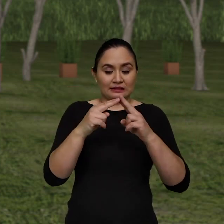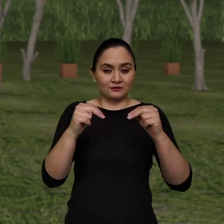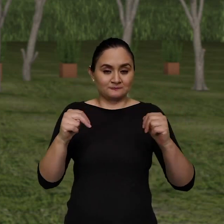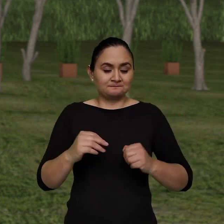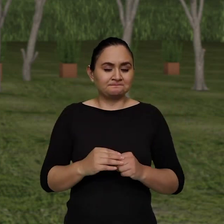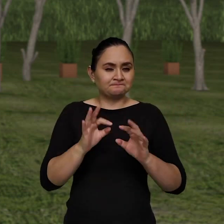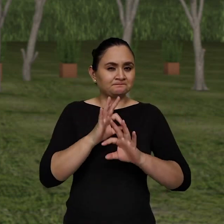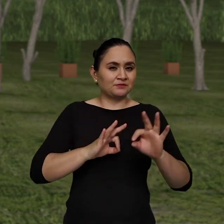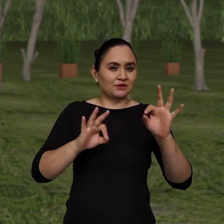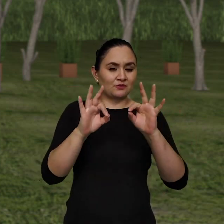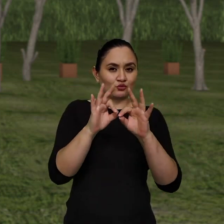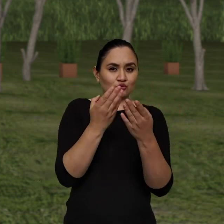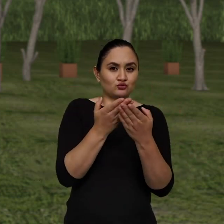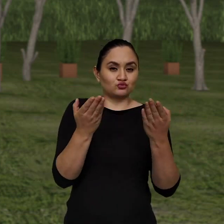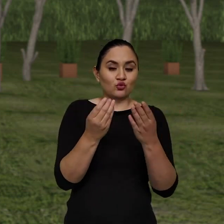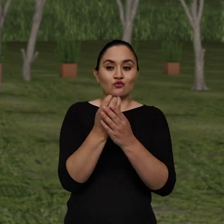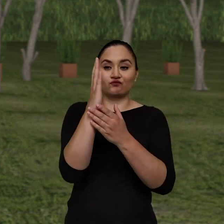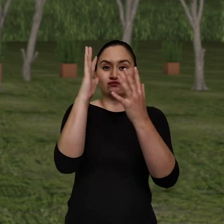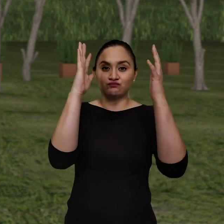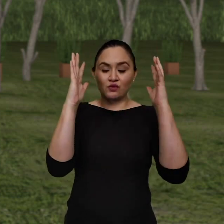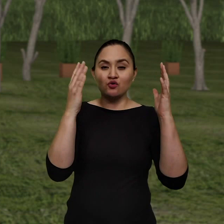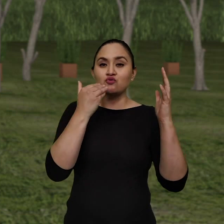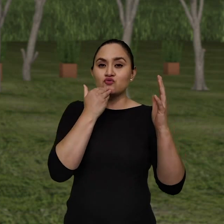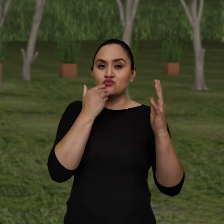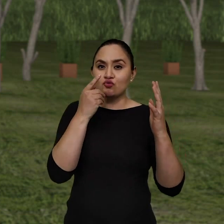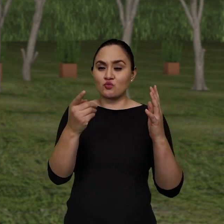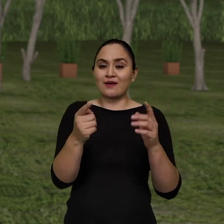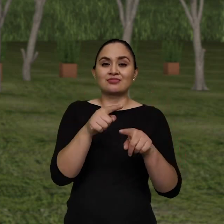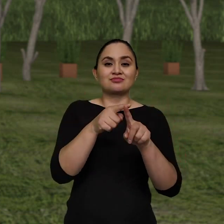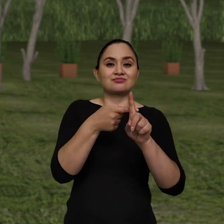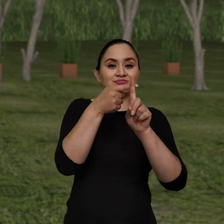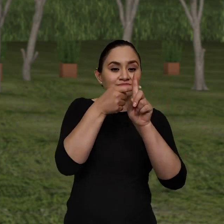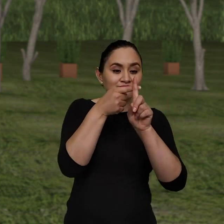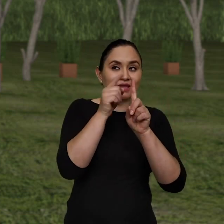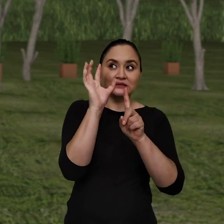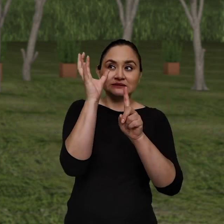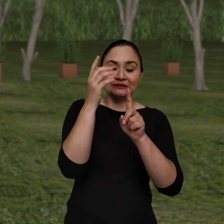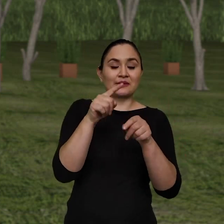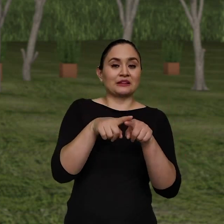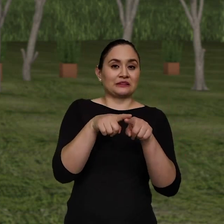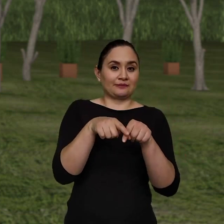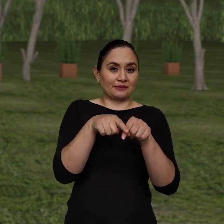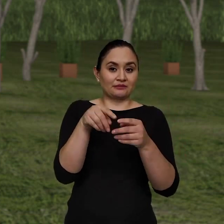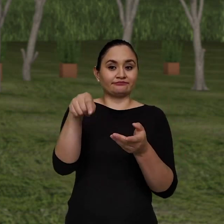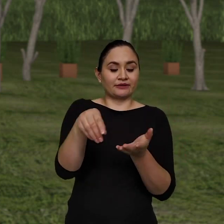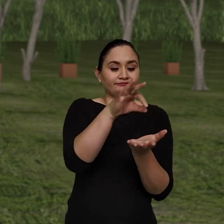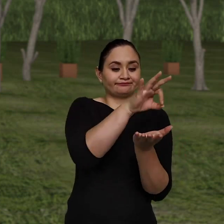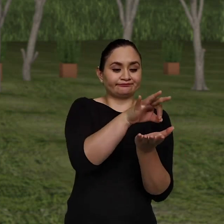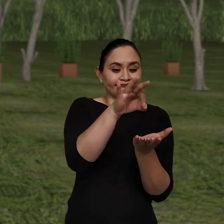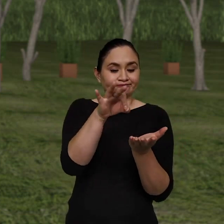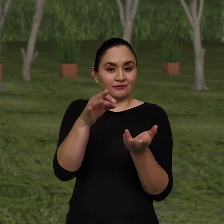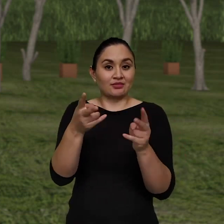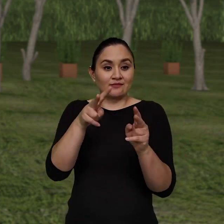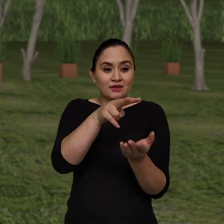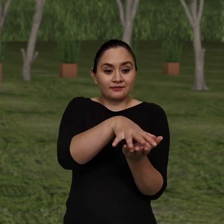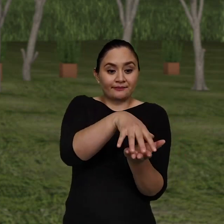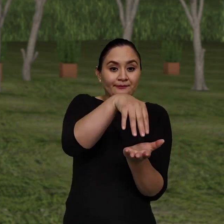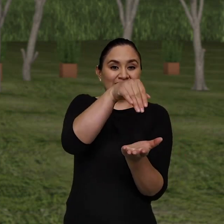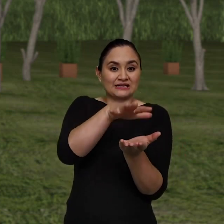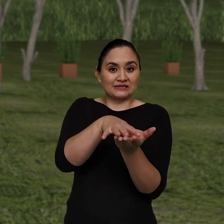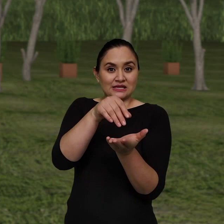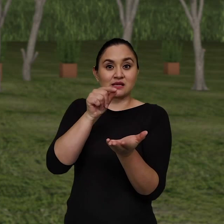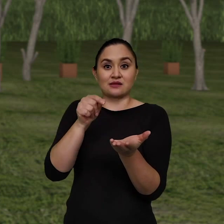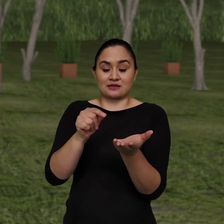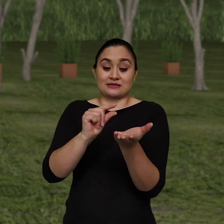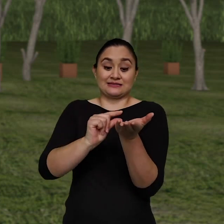importante elegir variedades resistentes, adecuadas a nuestro clima y al suelo del que disponemos y procurar manejar